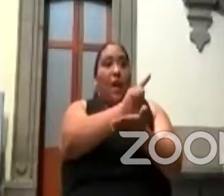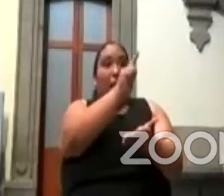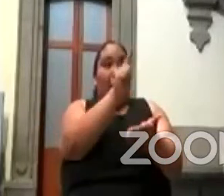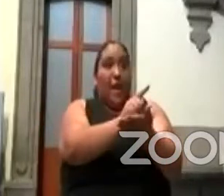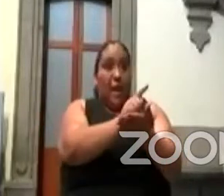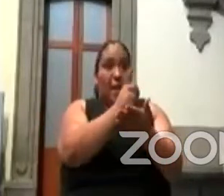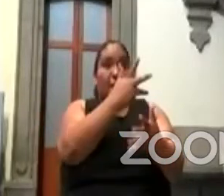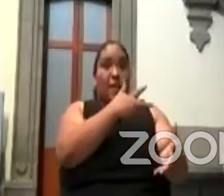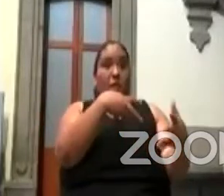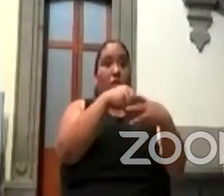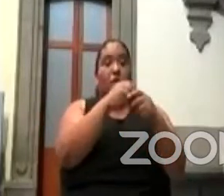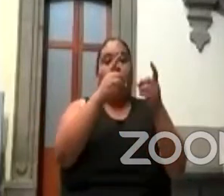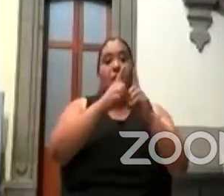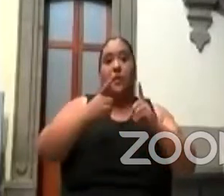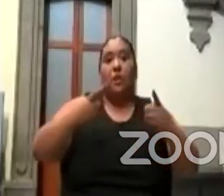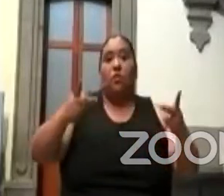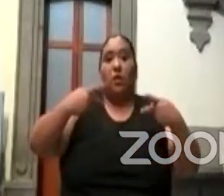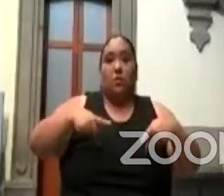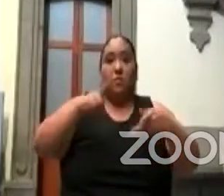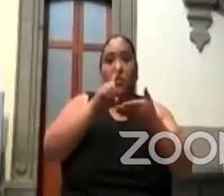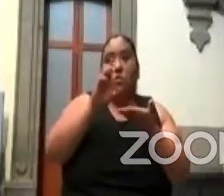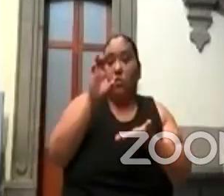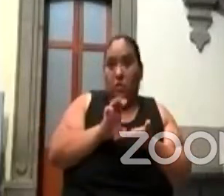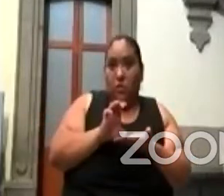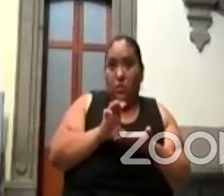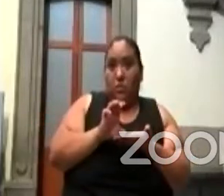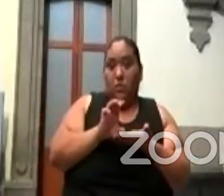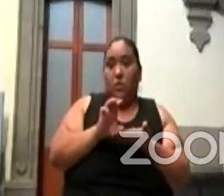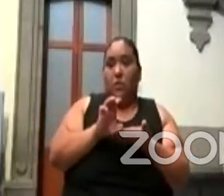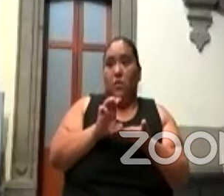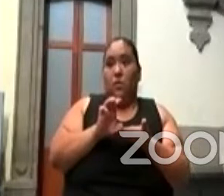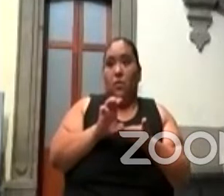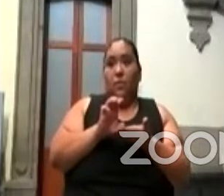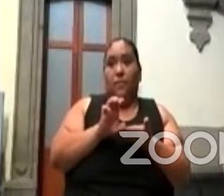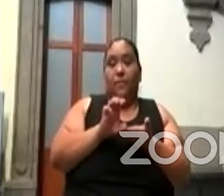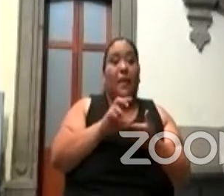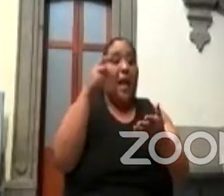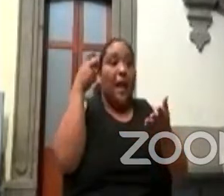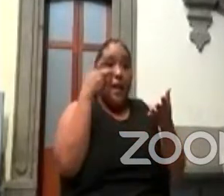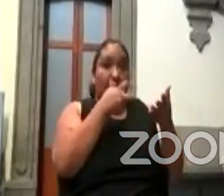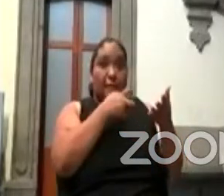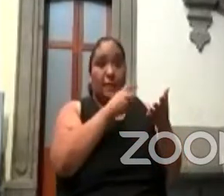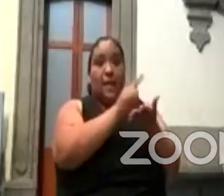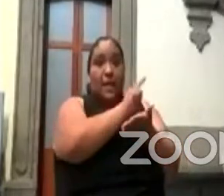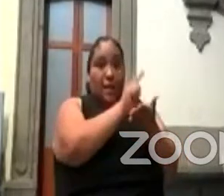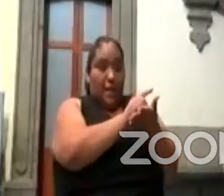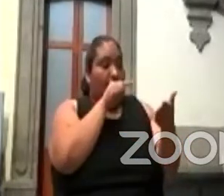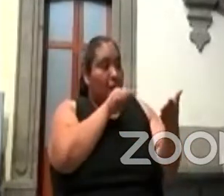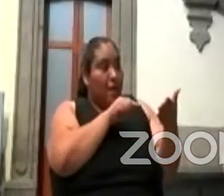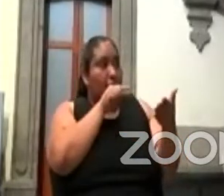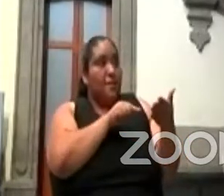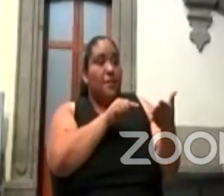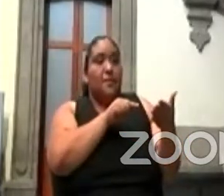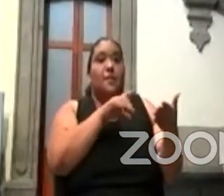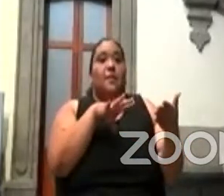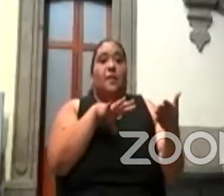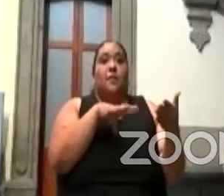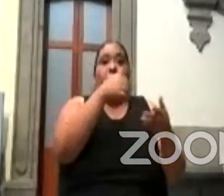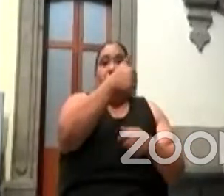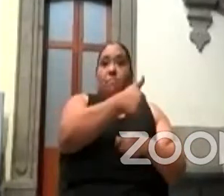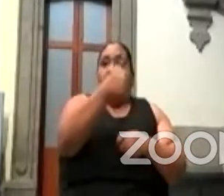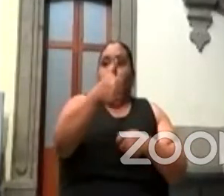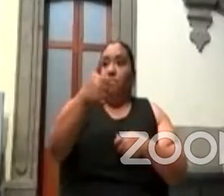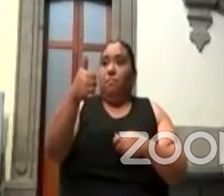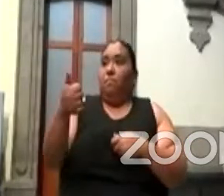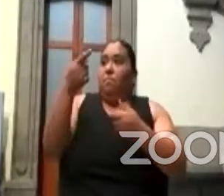al desarrollo de las personas con discapacidad. En esta ley se contempla que cada dependencia del